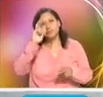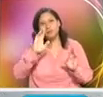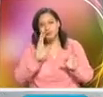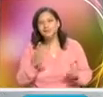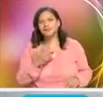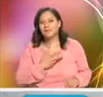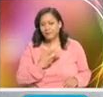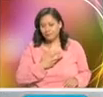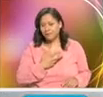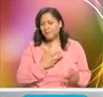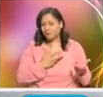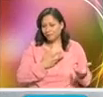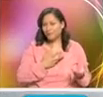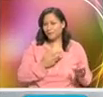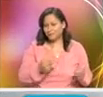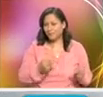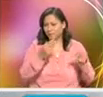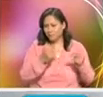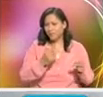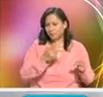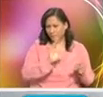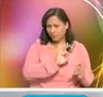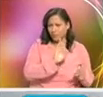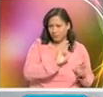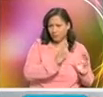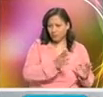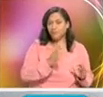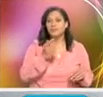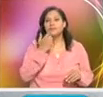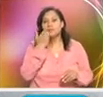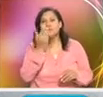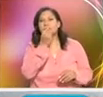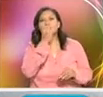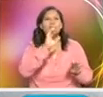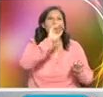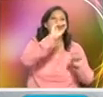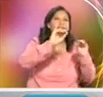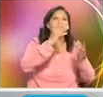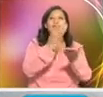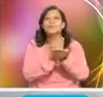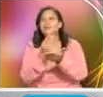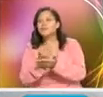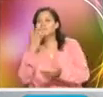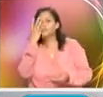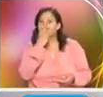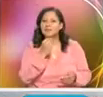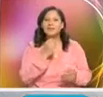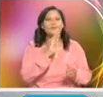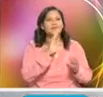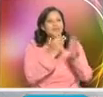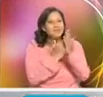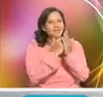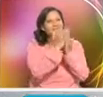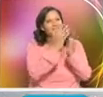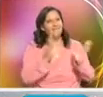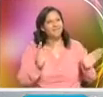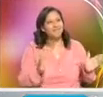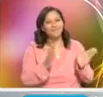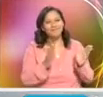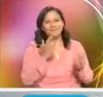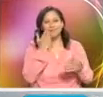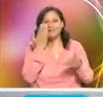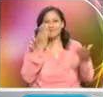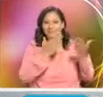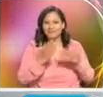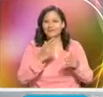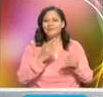con un negocio y que quiere, bueno, pues ponerlo chulo, darle cierto empujón para que, pues claro está,